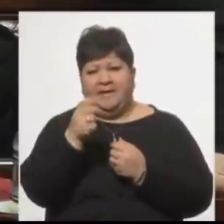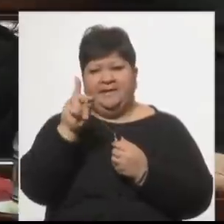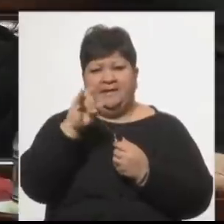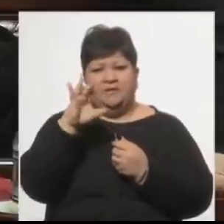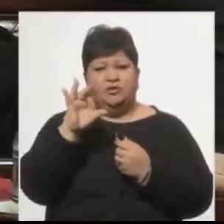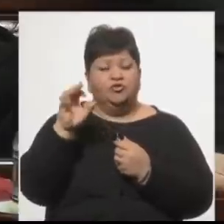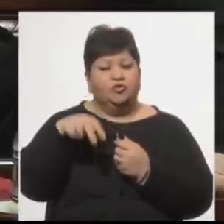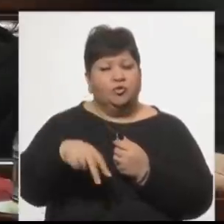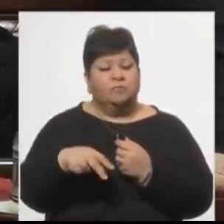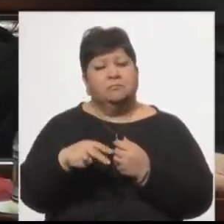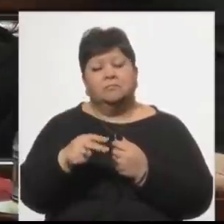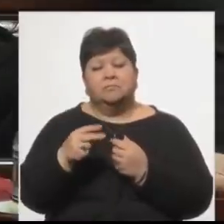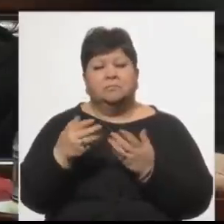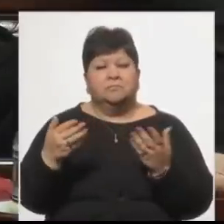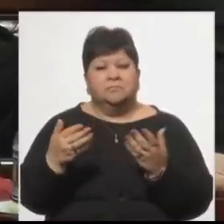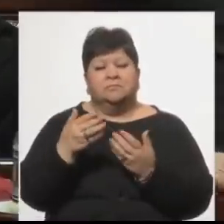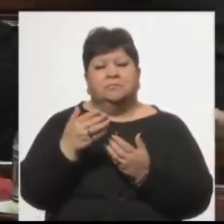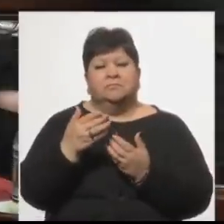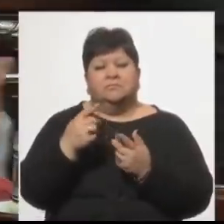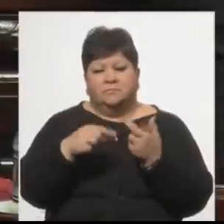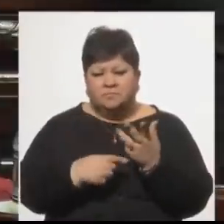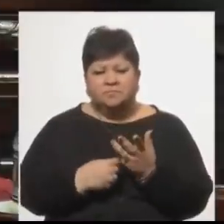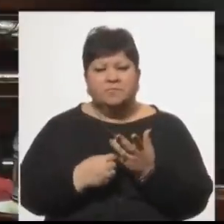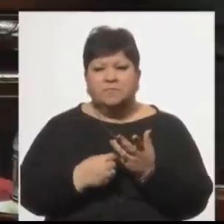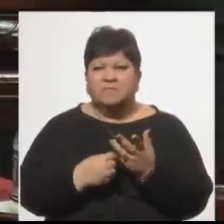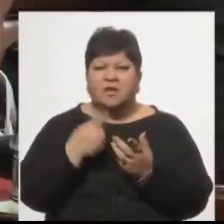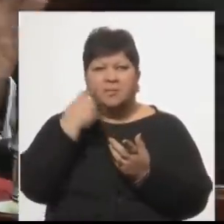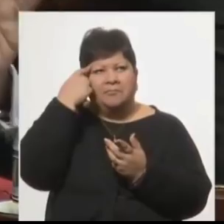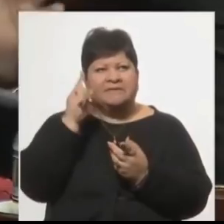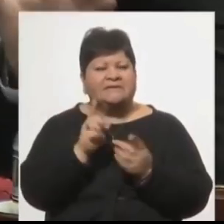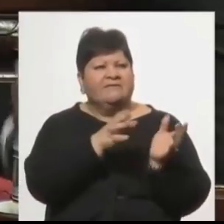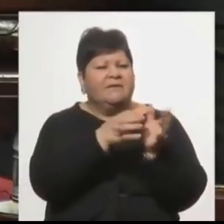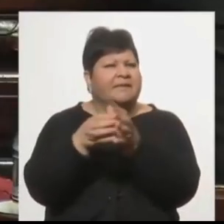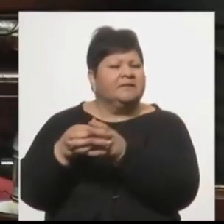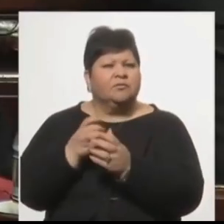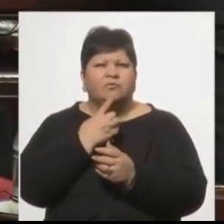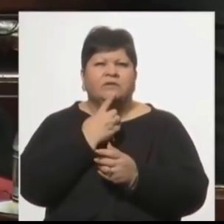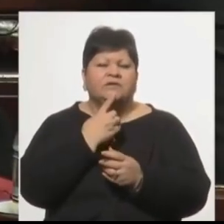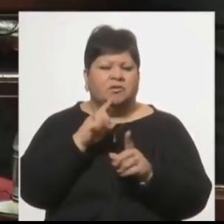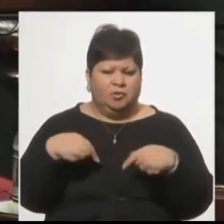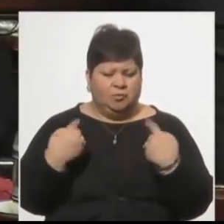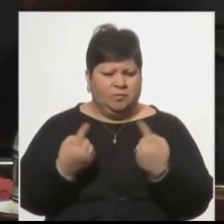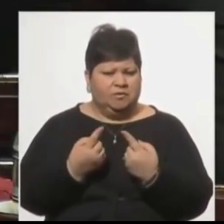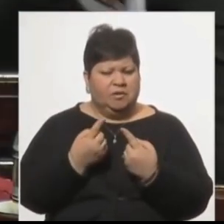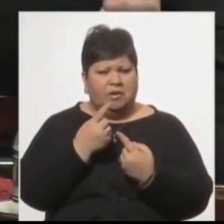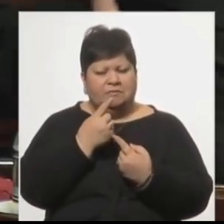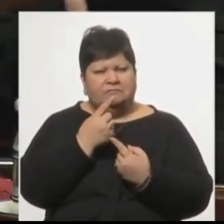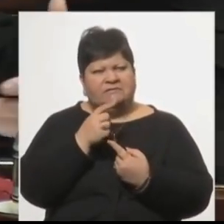pensaron en los partidos. Los nuestros del 30 tampoco hacen referencia en la Constitución a los partidos. Eso